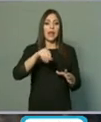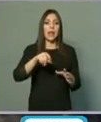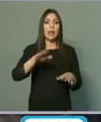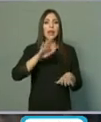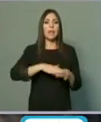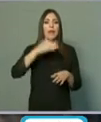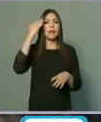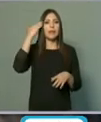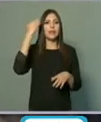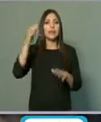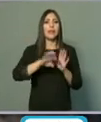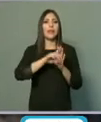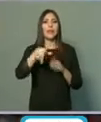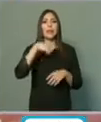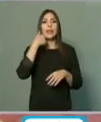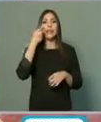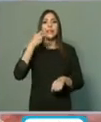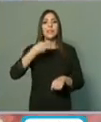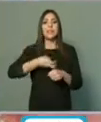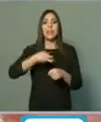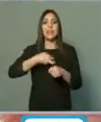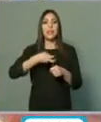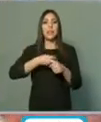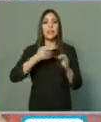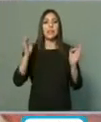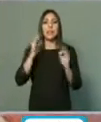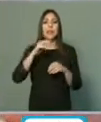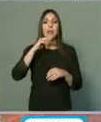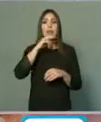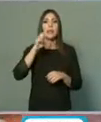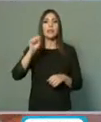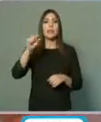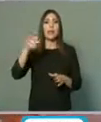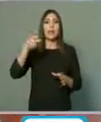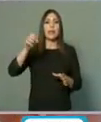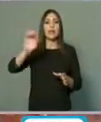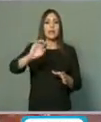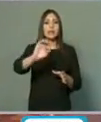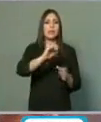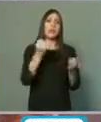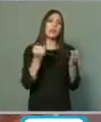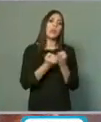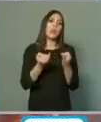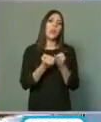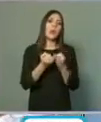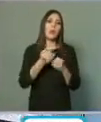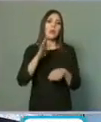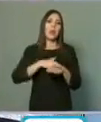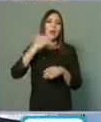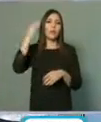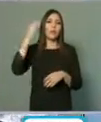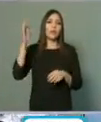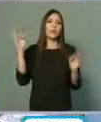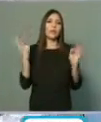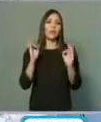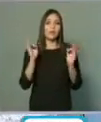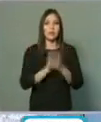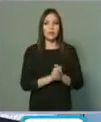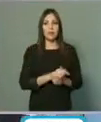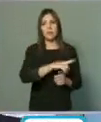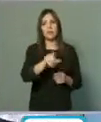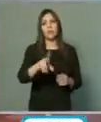queremos enfriar una cerveza rápido, le ponemos ponemos salecita sal, y ahí O empieza no, a- cuando hay que limpiar la nieve. Nosotros no hacemos ¿no? eso, ¿no? No, ustedes no. Yo sé que son chicos